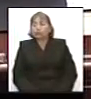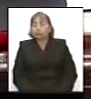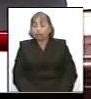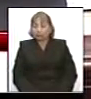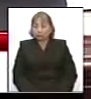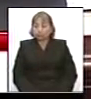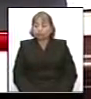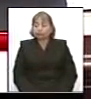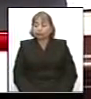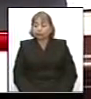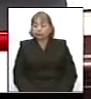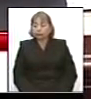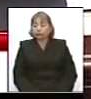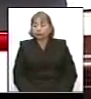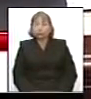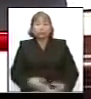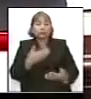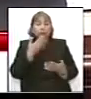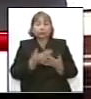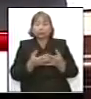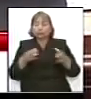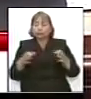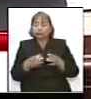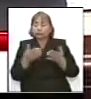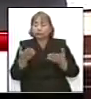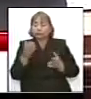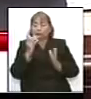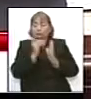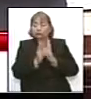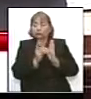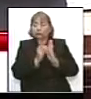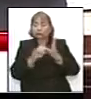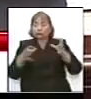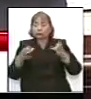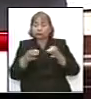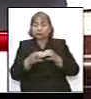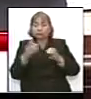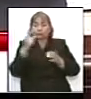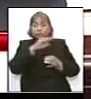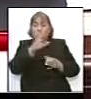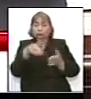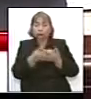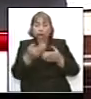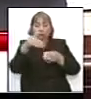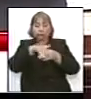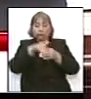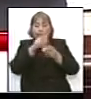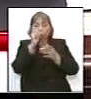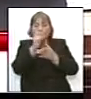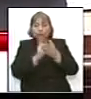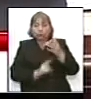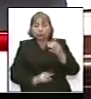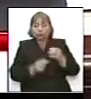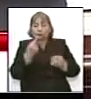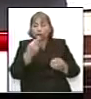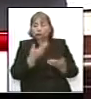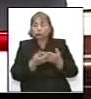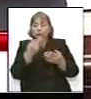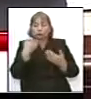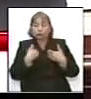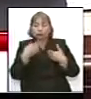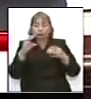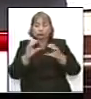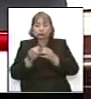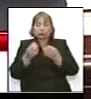¿eh? Gracias, congresista. El dictamen ha sido aprobado por unanimidad, por lo tanto, cada bancada tendrá un máximo de 2 minutos